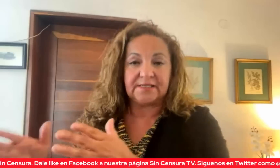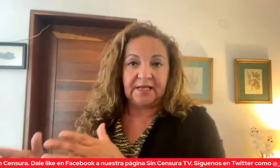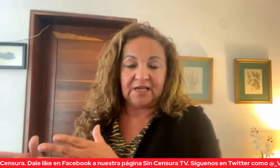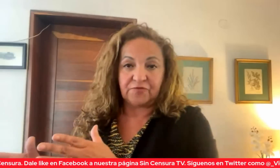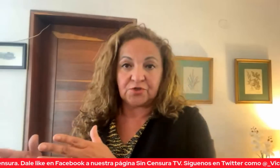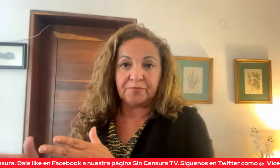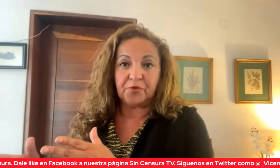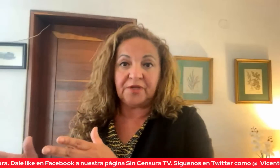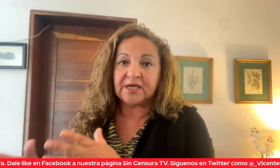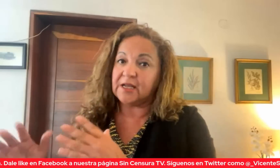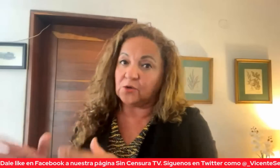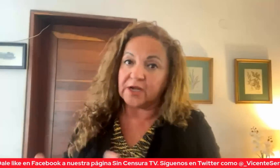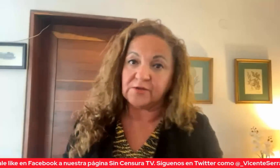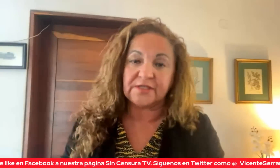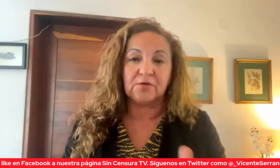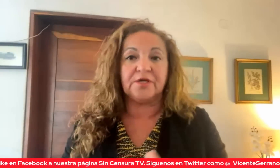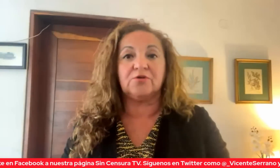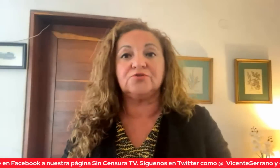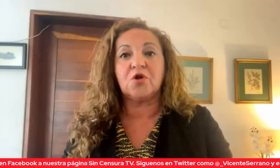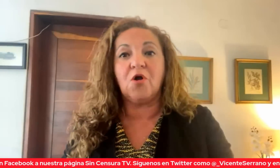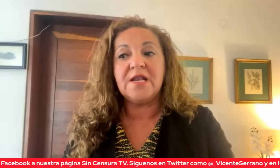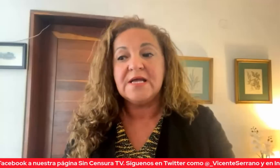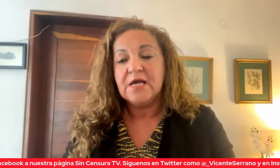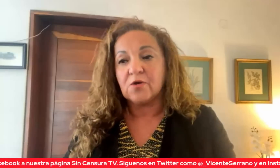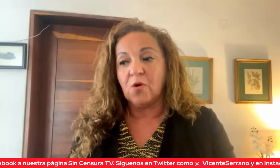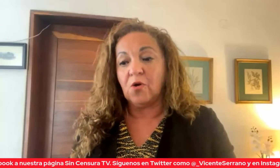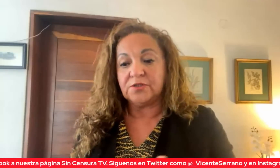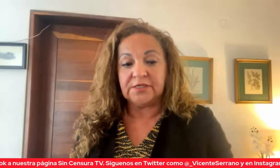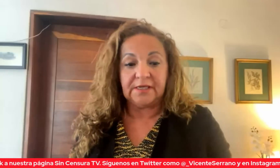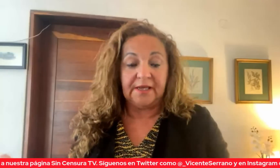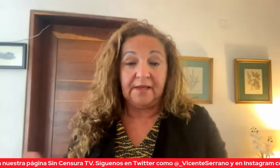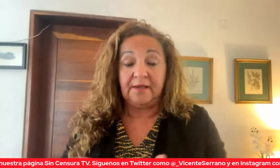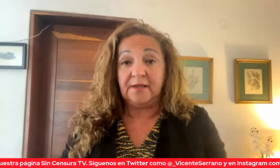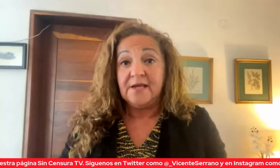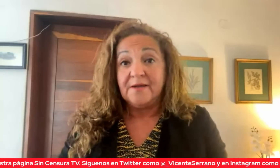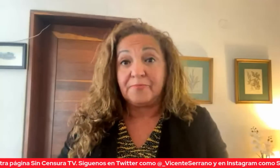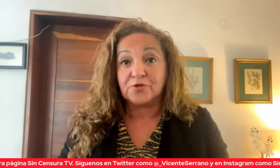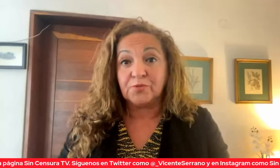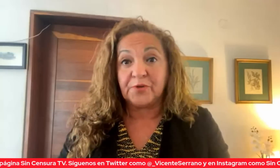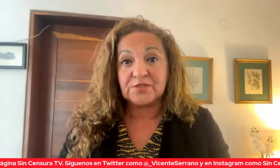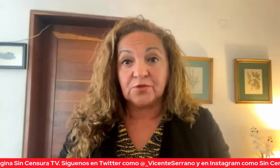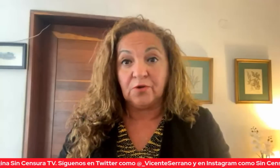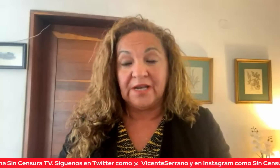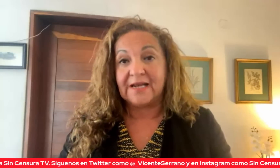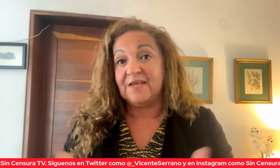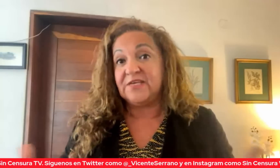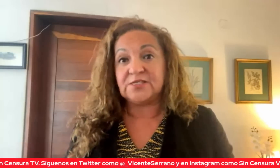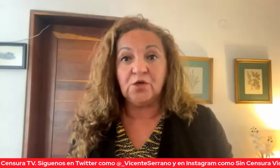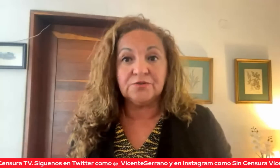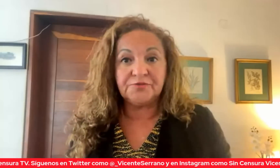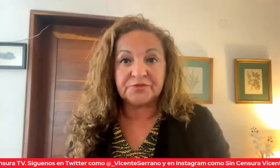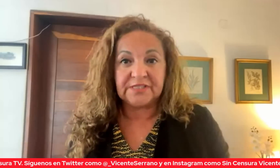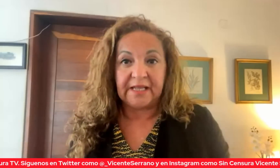de la Secretaría de la Función Pública, el órgano interno de control, con, por supuesto, la revisión de